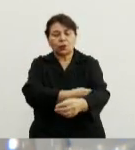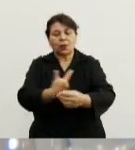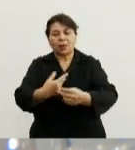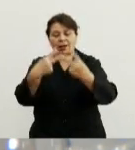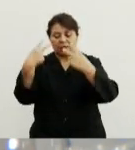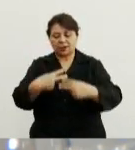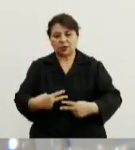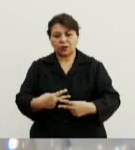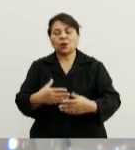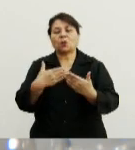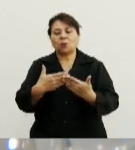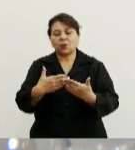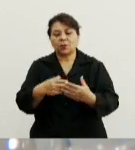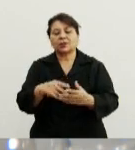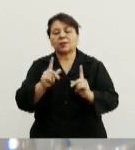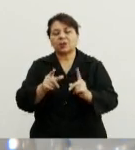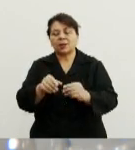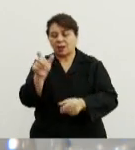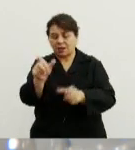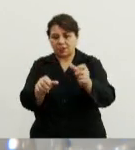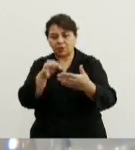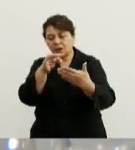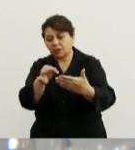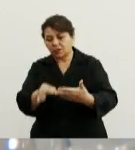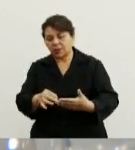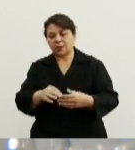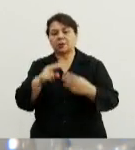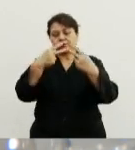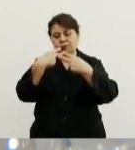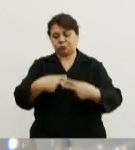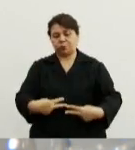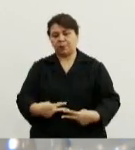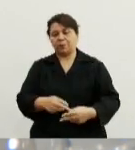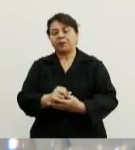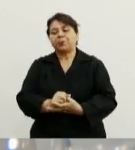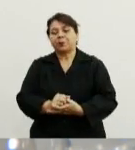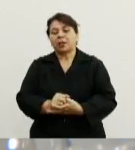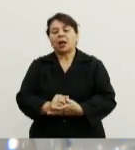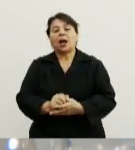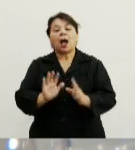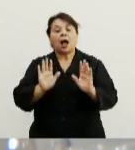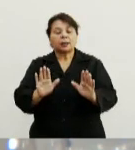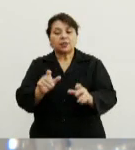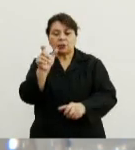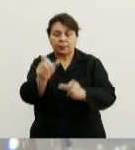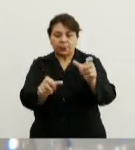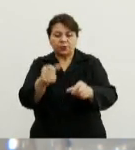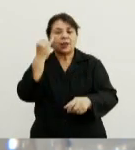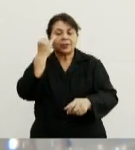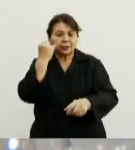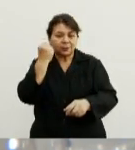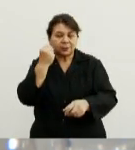seguimiento de estas personas así lo estamos llevando a cabo aquellas personas que se encuentran